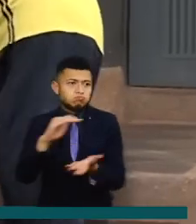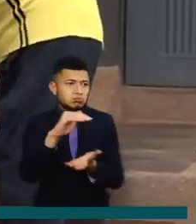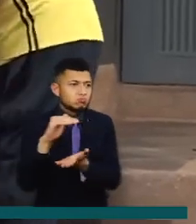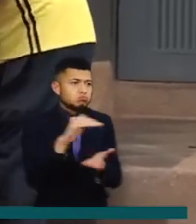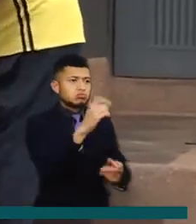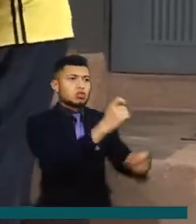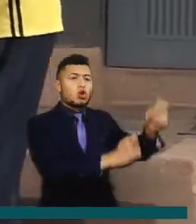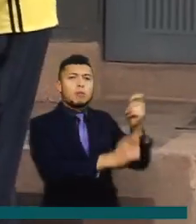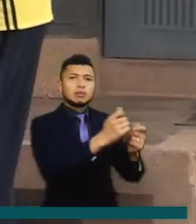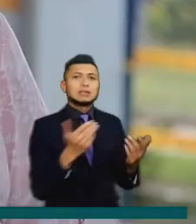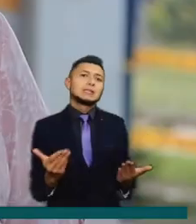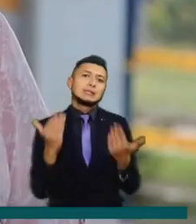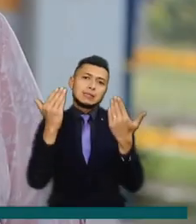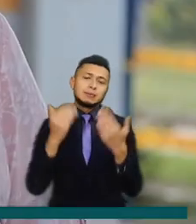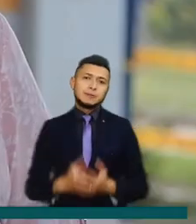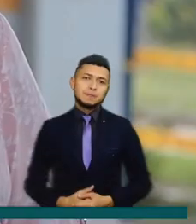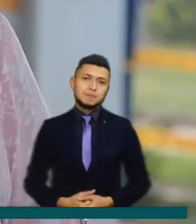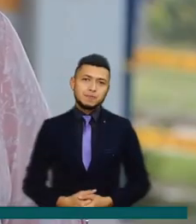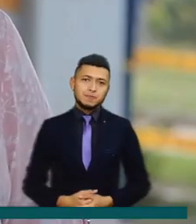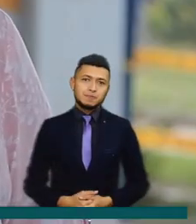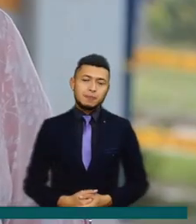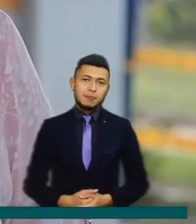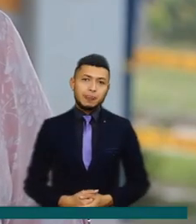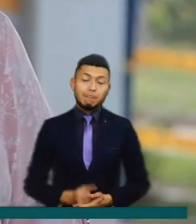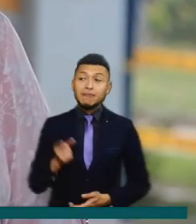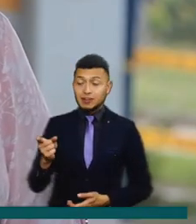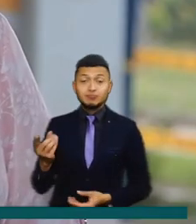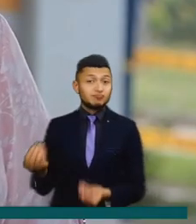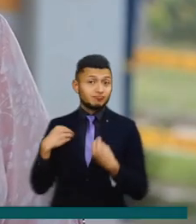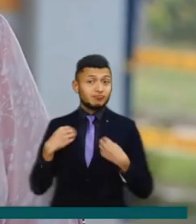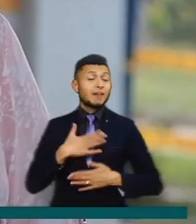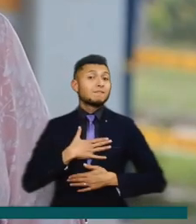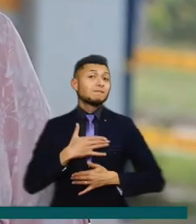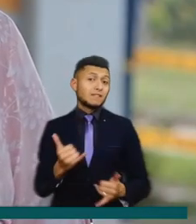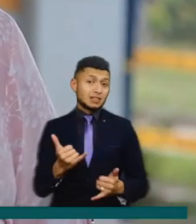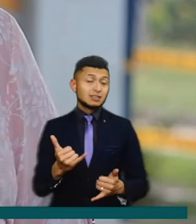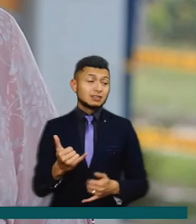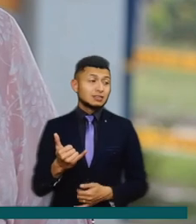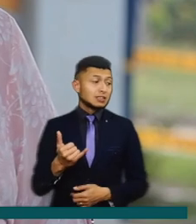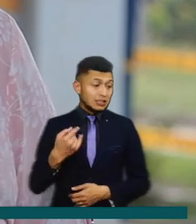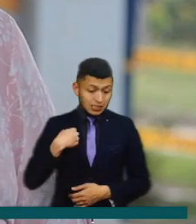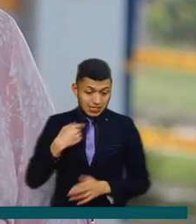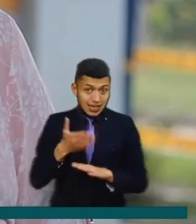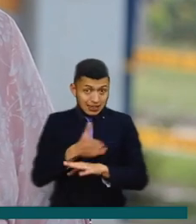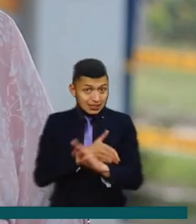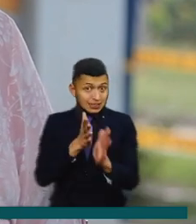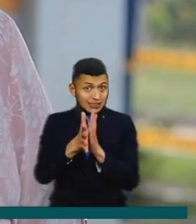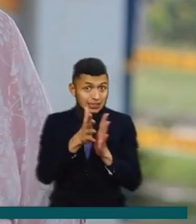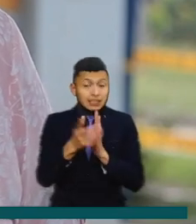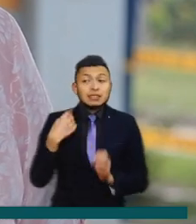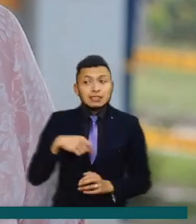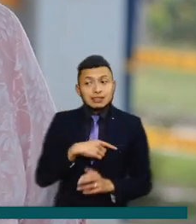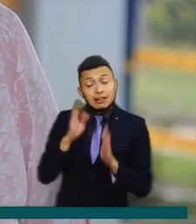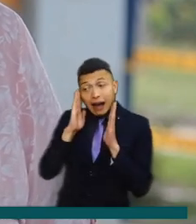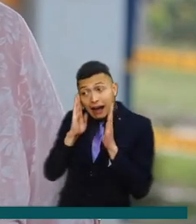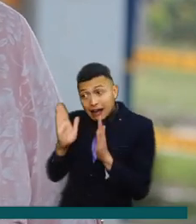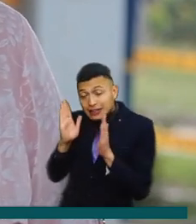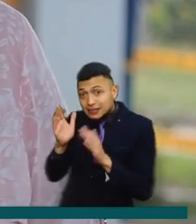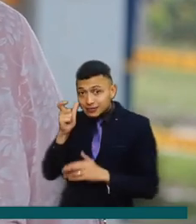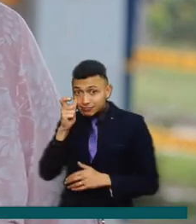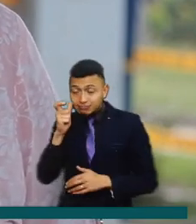hasta los centros de comercialización. Eso nos genera una gran felicidad y estamos, como le mencionaba, estamos atentos